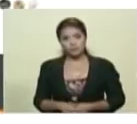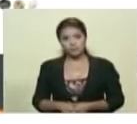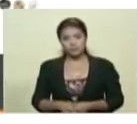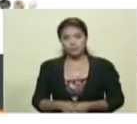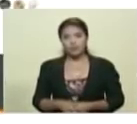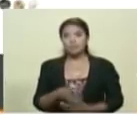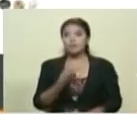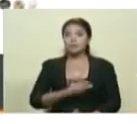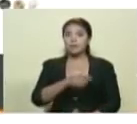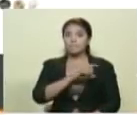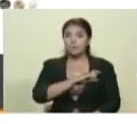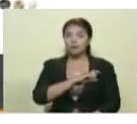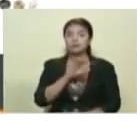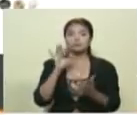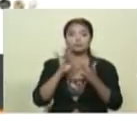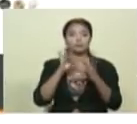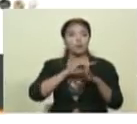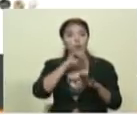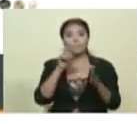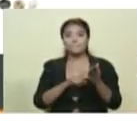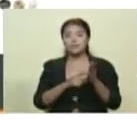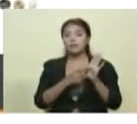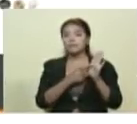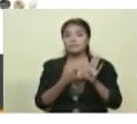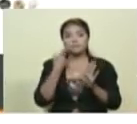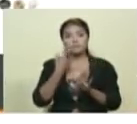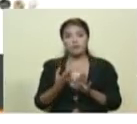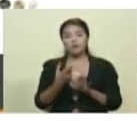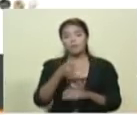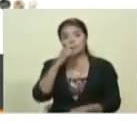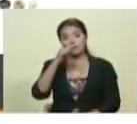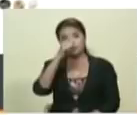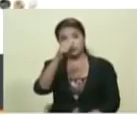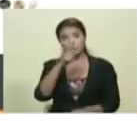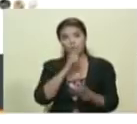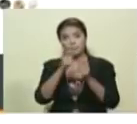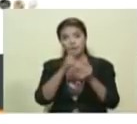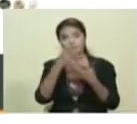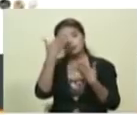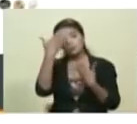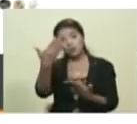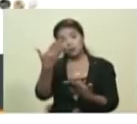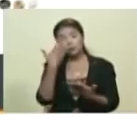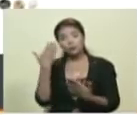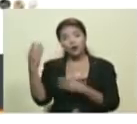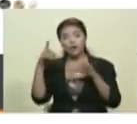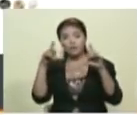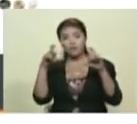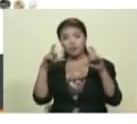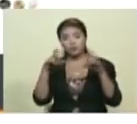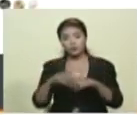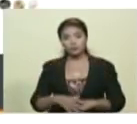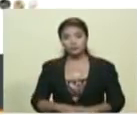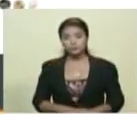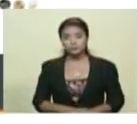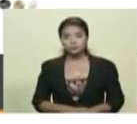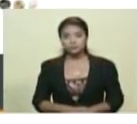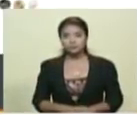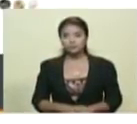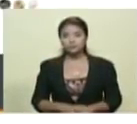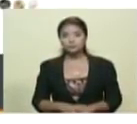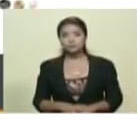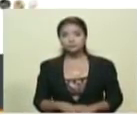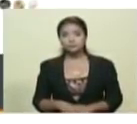Desde España, sintonía total, siguiendo rueda de prensa, Nicolás Maduro. Saludos, mira, ahí sale una foto, ¿verdad?